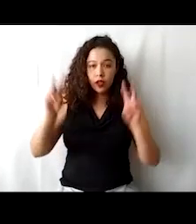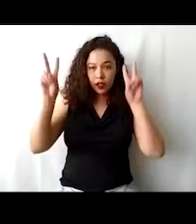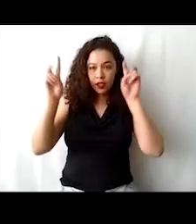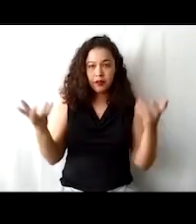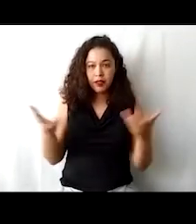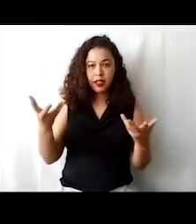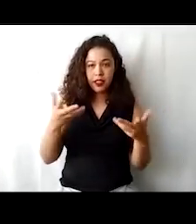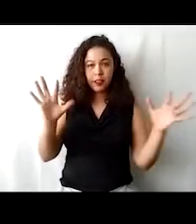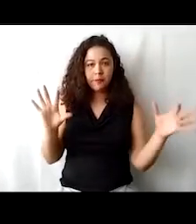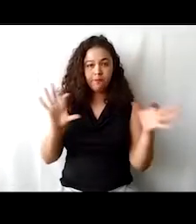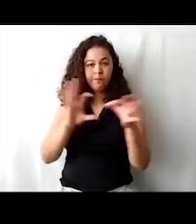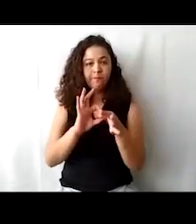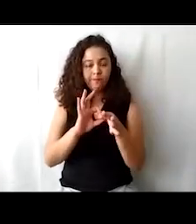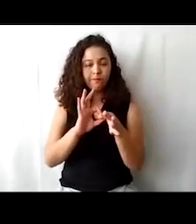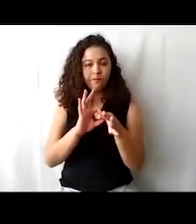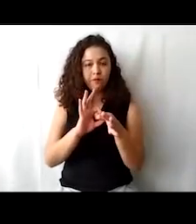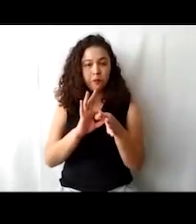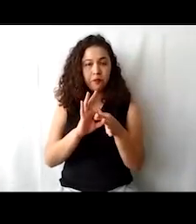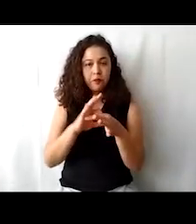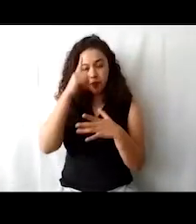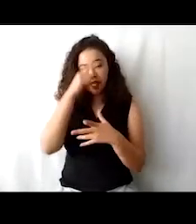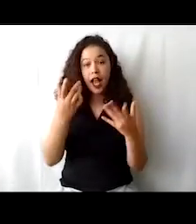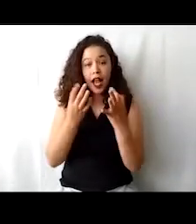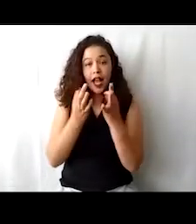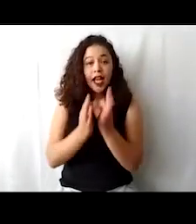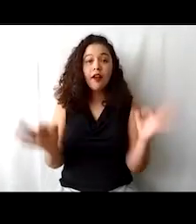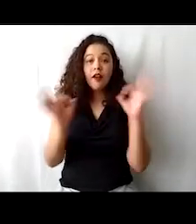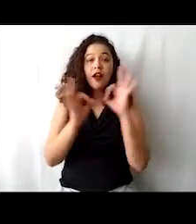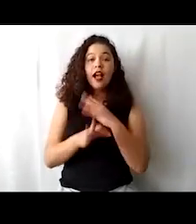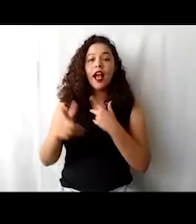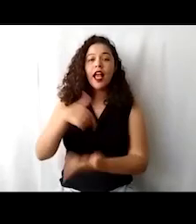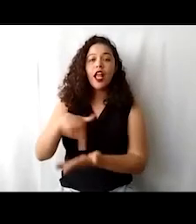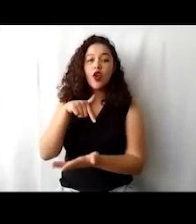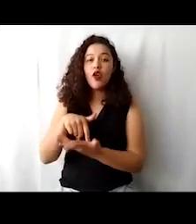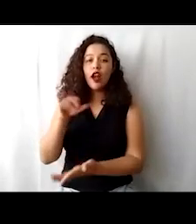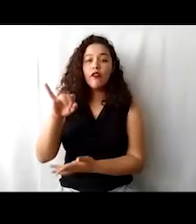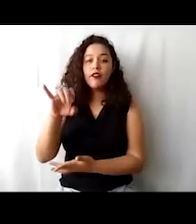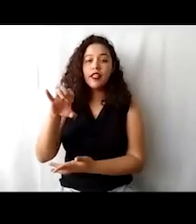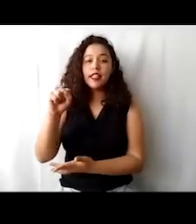relacionado con la importancia que tiene el domicilio fiscal.